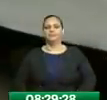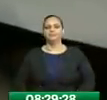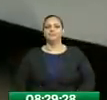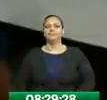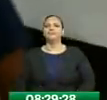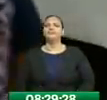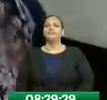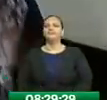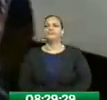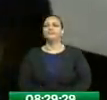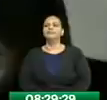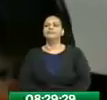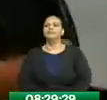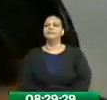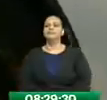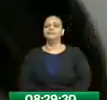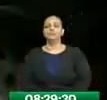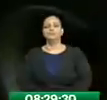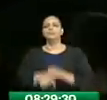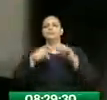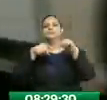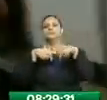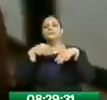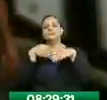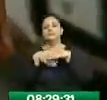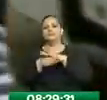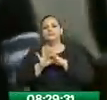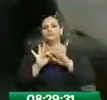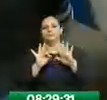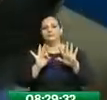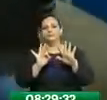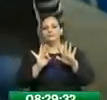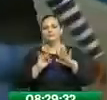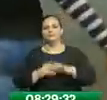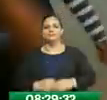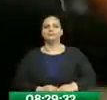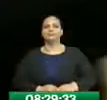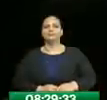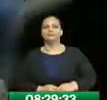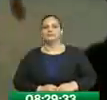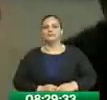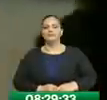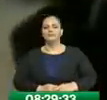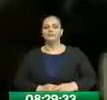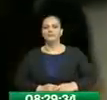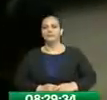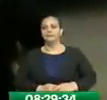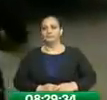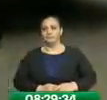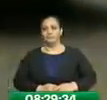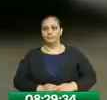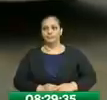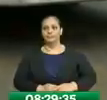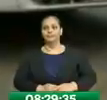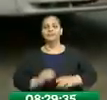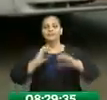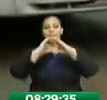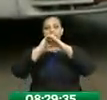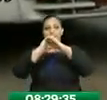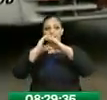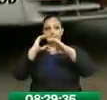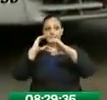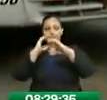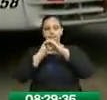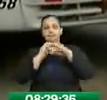fortaleciéndose este operativo aquí en la entrada de la 8. Lo básico es que las personas al ingresar a la unidad de bus tienen